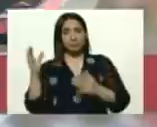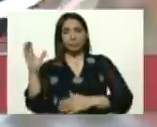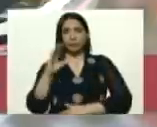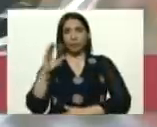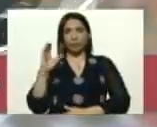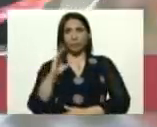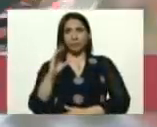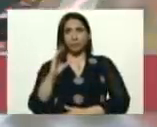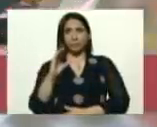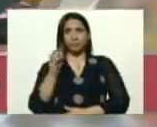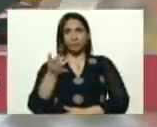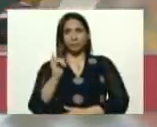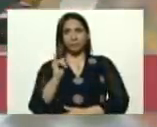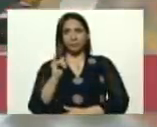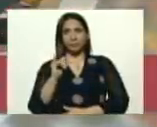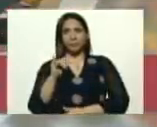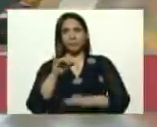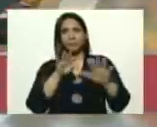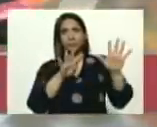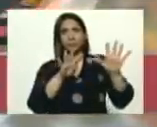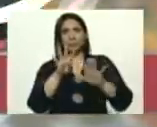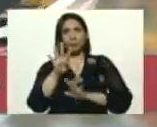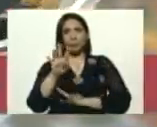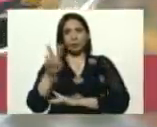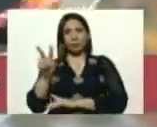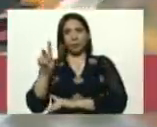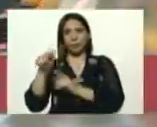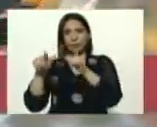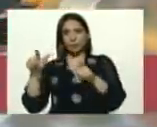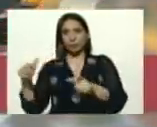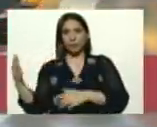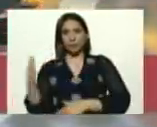Colombia son, hay 942 casos.